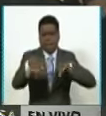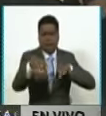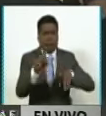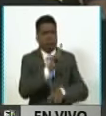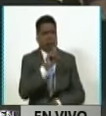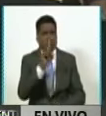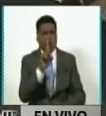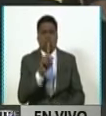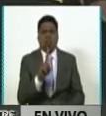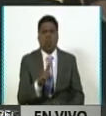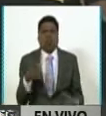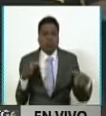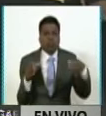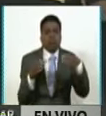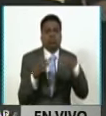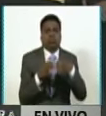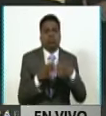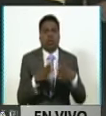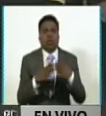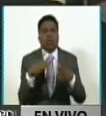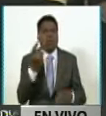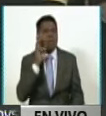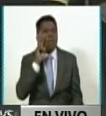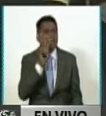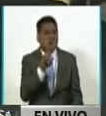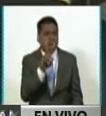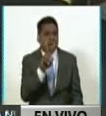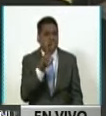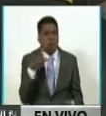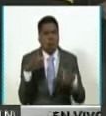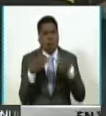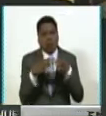como normalmente se ve la federación,